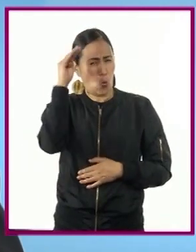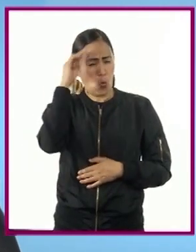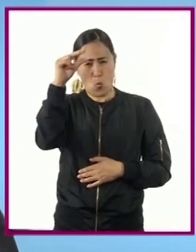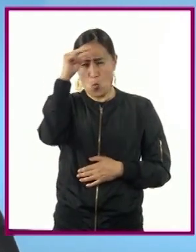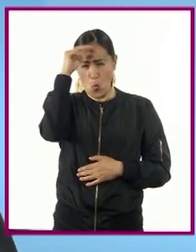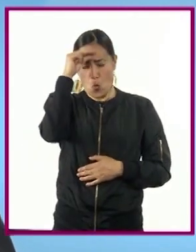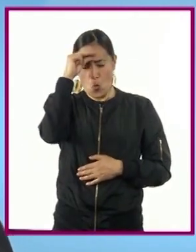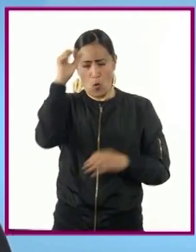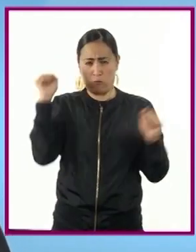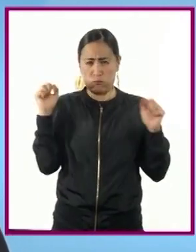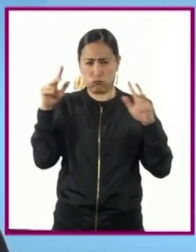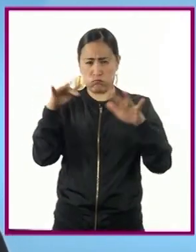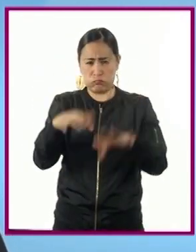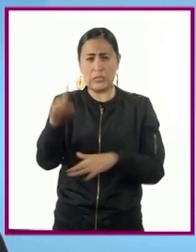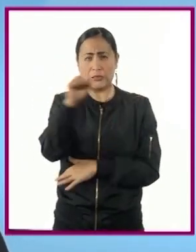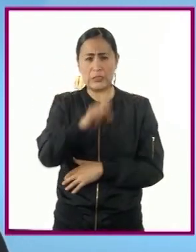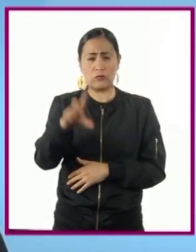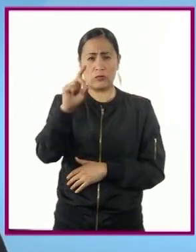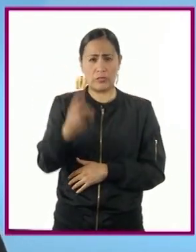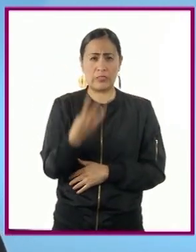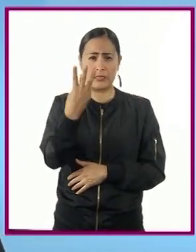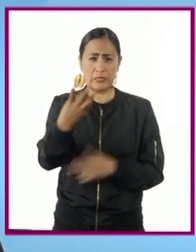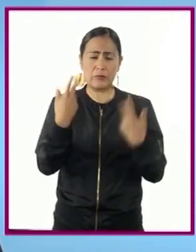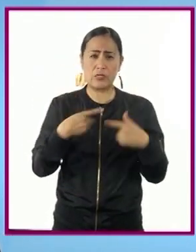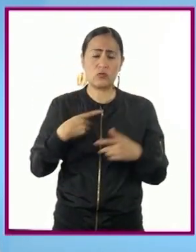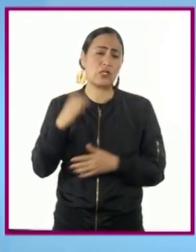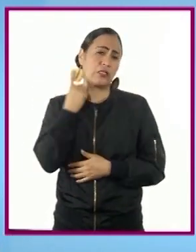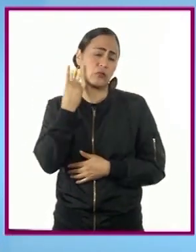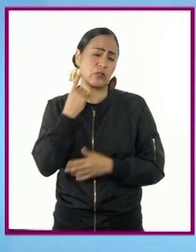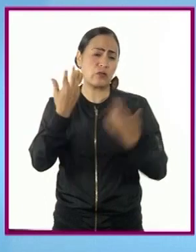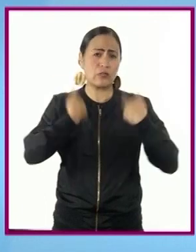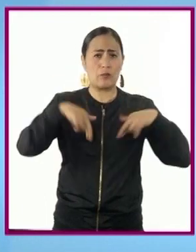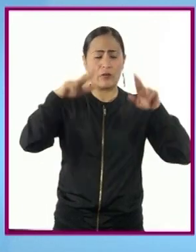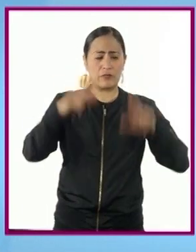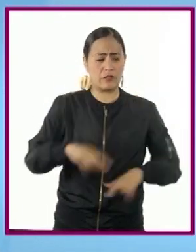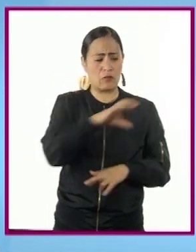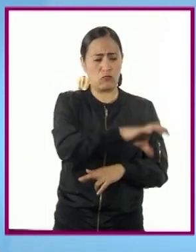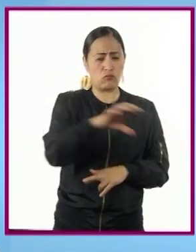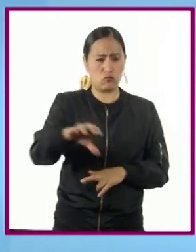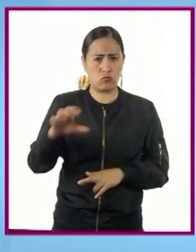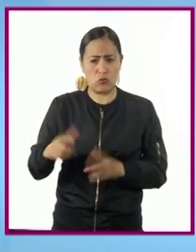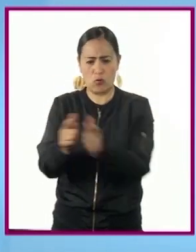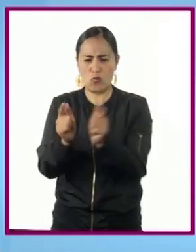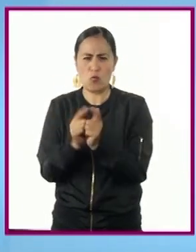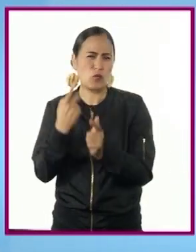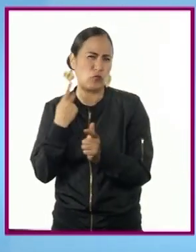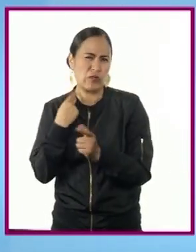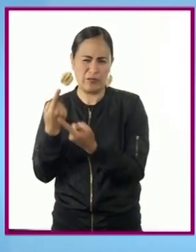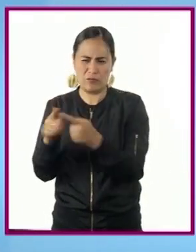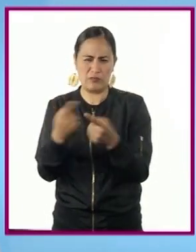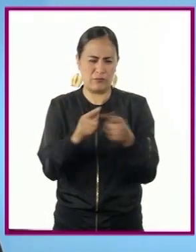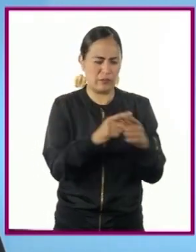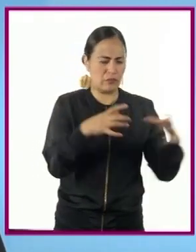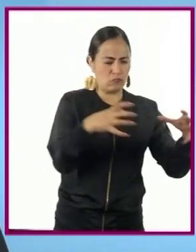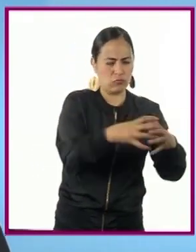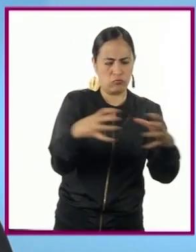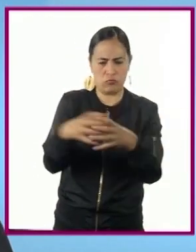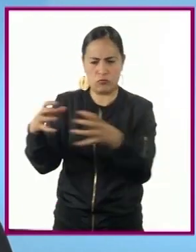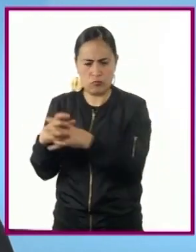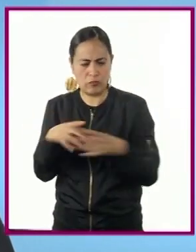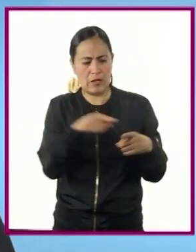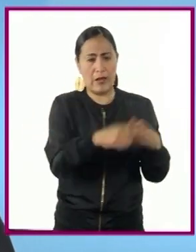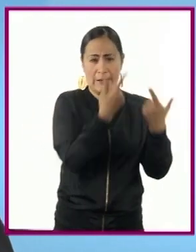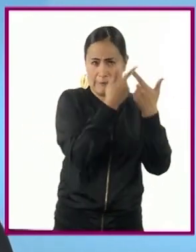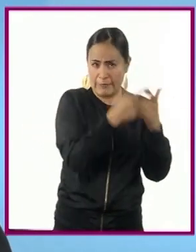tiempo, los 133 diputados que representaron a las principales corrientes políticas de la época. Formaron tres grupos: los